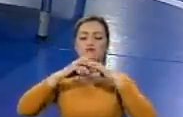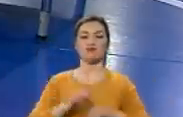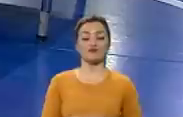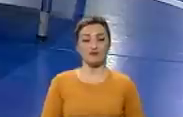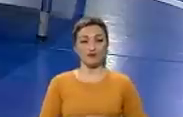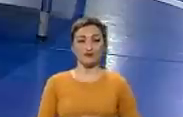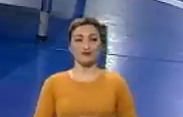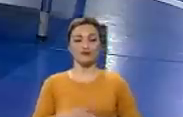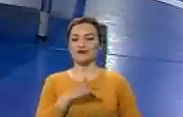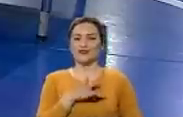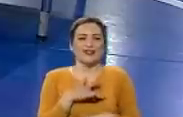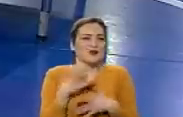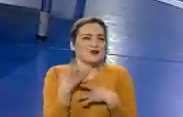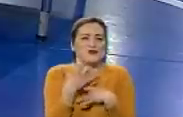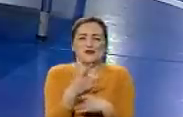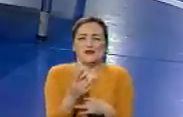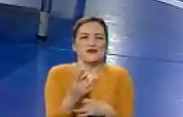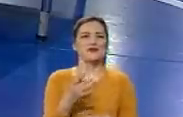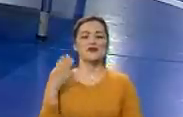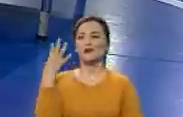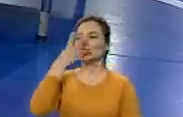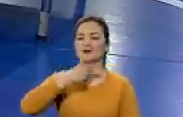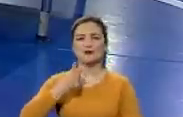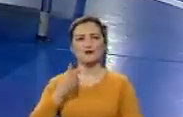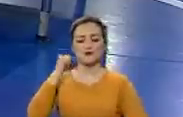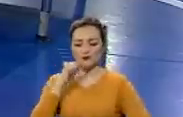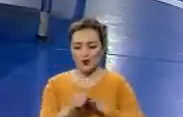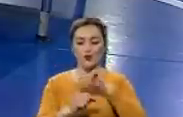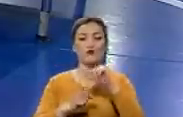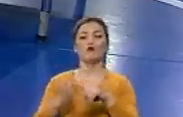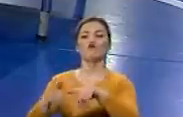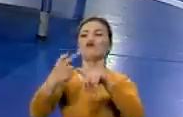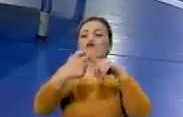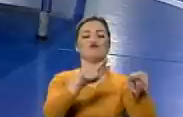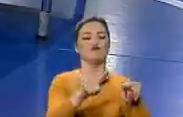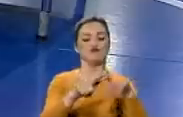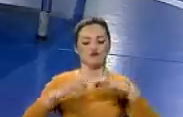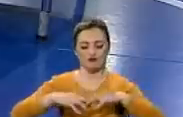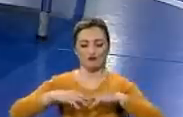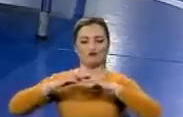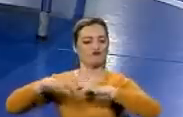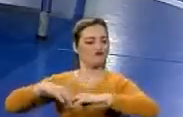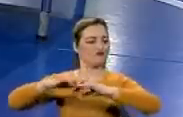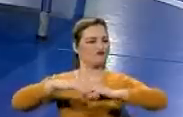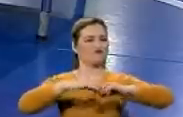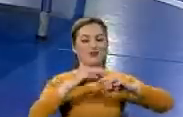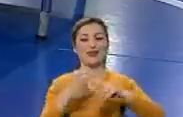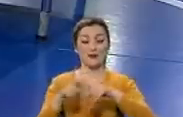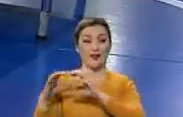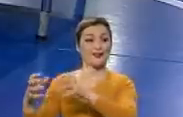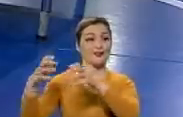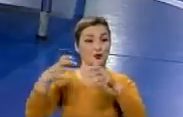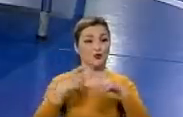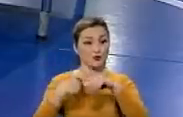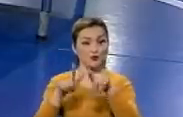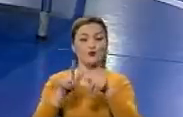de a poco se va reactivando el país, se van reactivando los diferentes sectores. Y con todas las medidas. Claro que sí, eso es muy importante. Y que